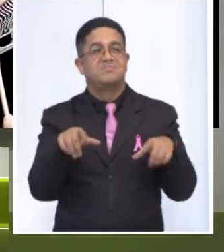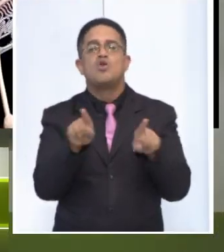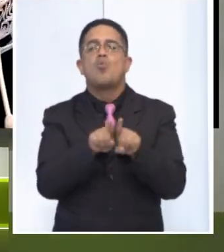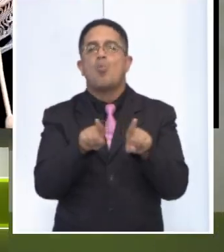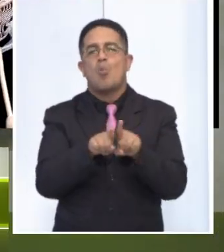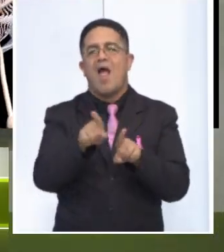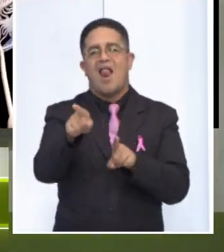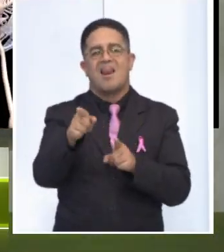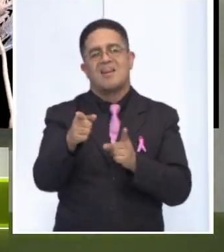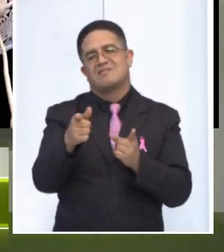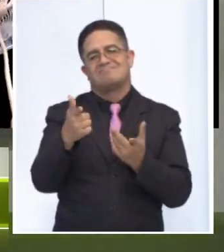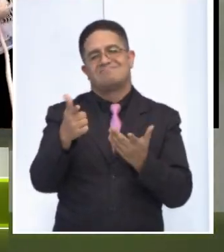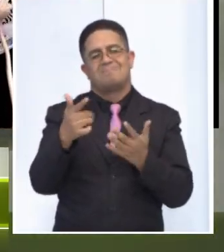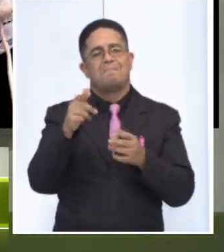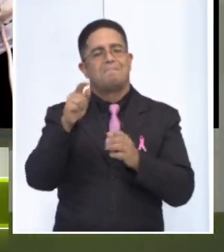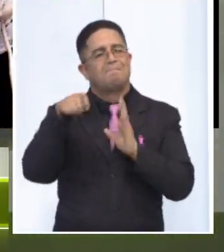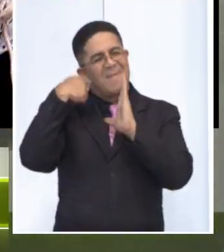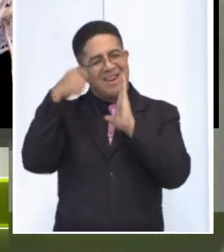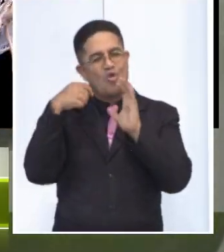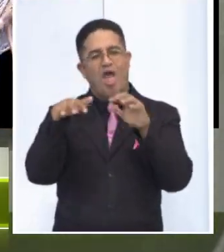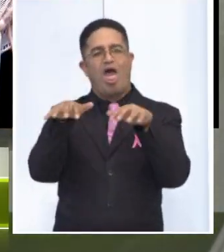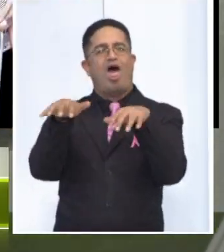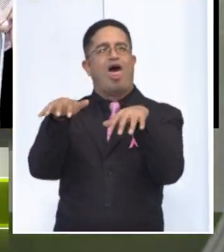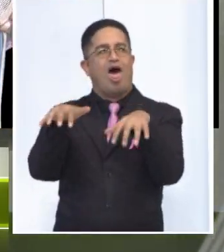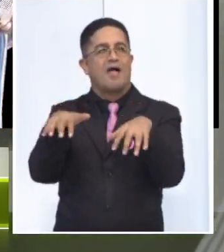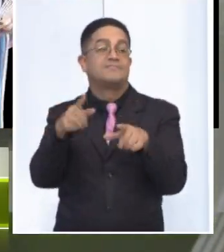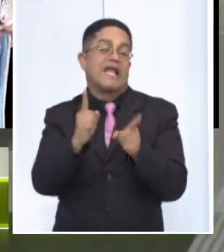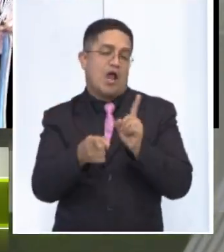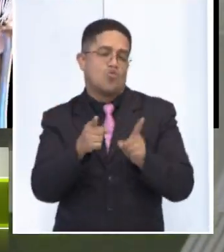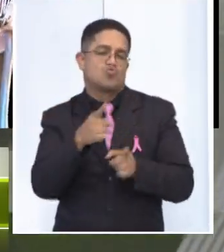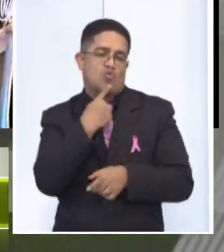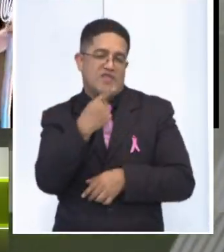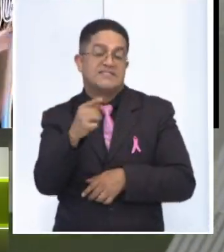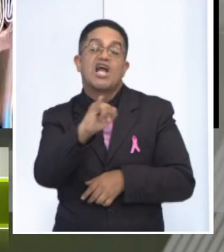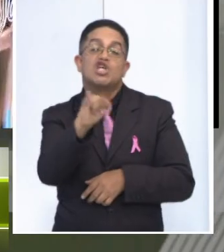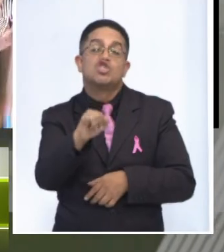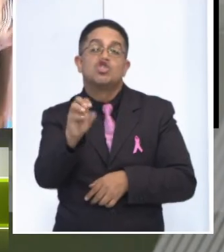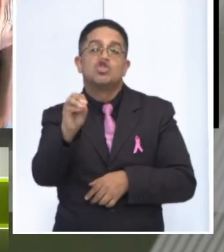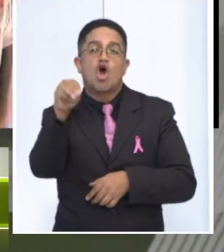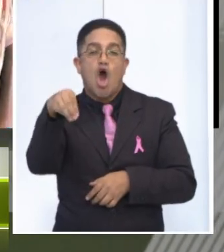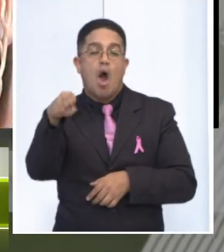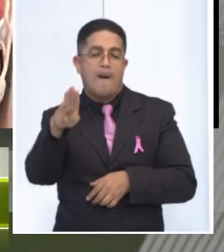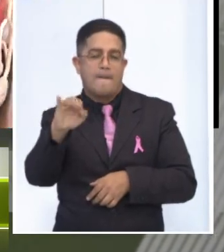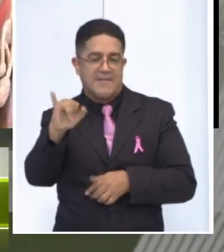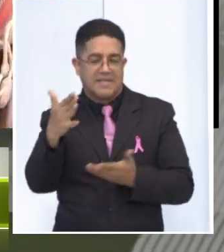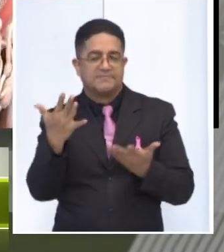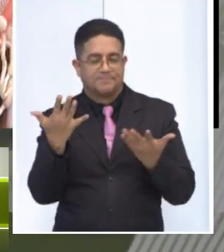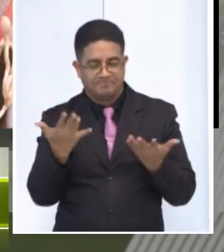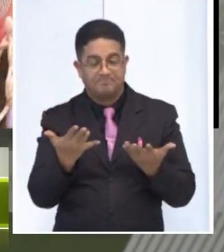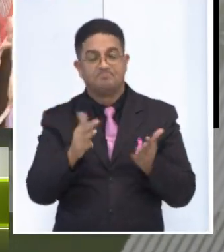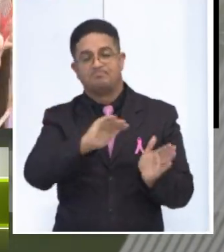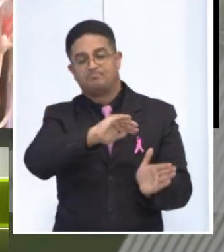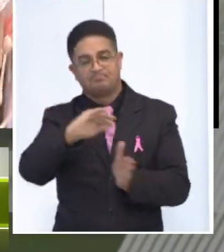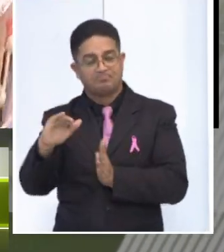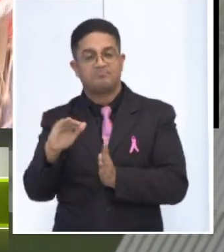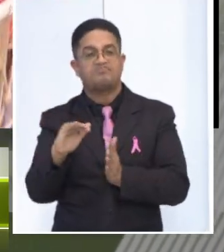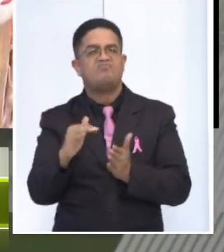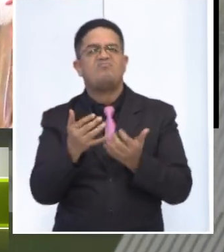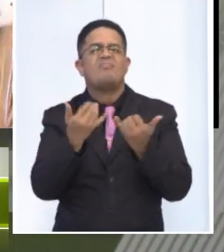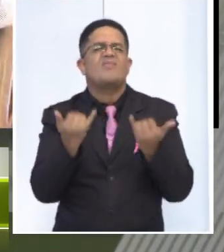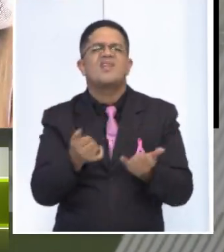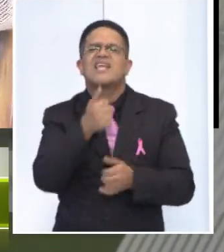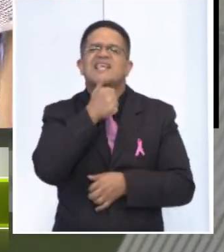imagen de un zombie, ¿no? Por eso también la llaman en algunas combinaciones. Ahora, ¿quiénes son potencialmente las personas que pueden hacerse adictas al